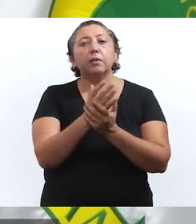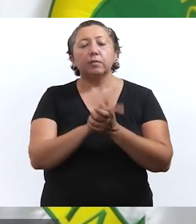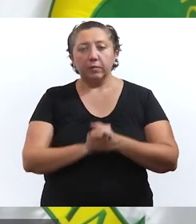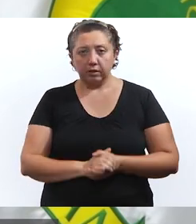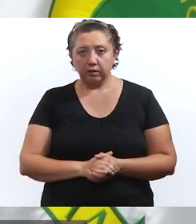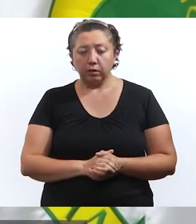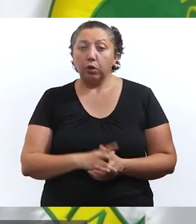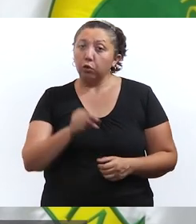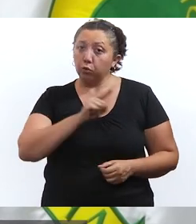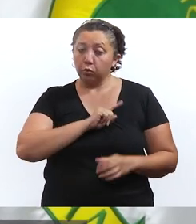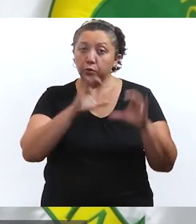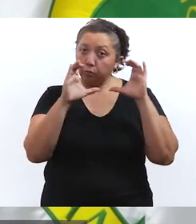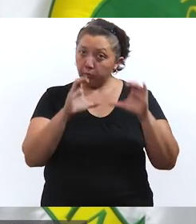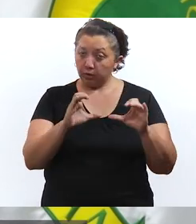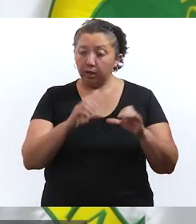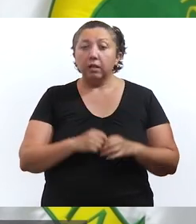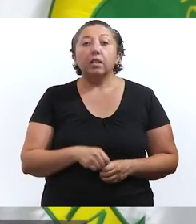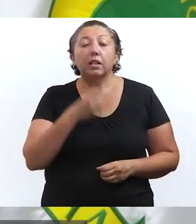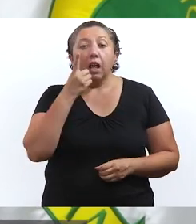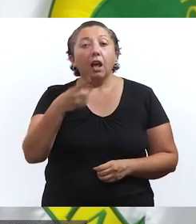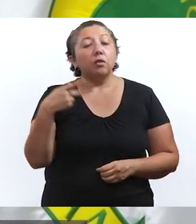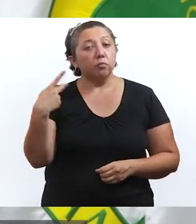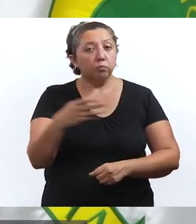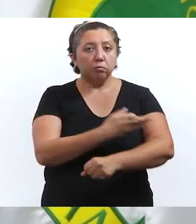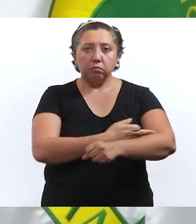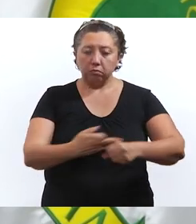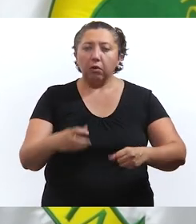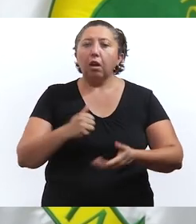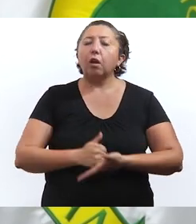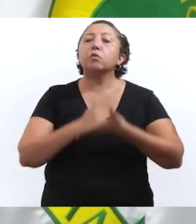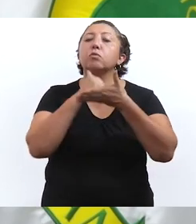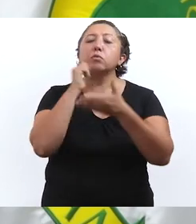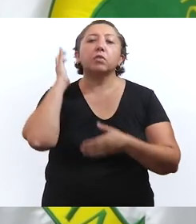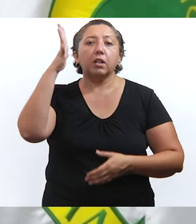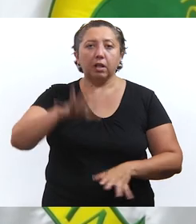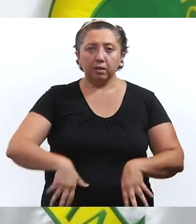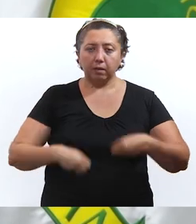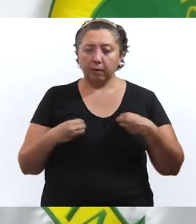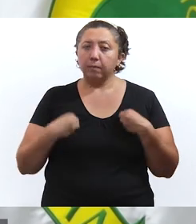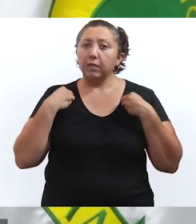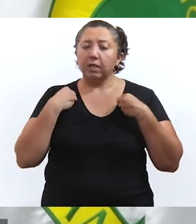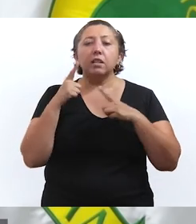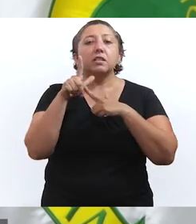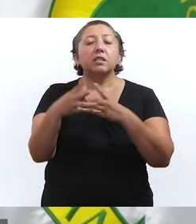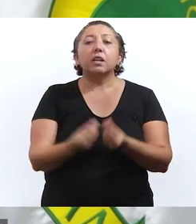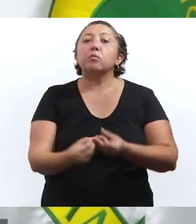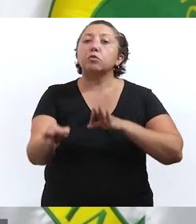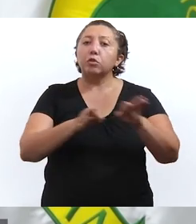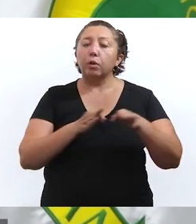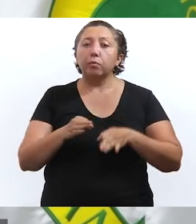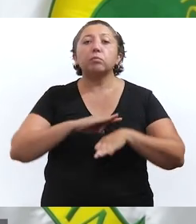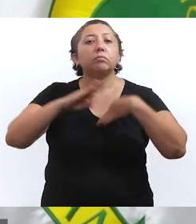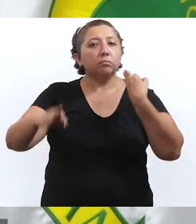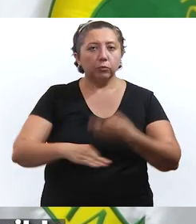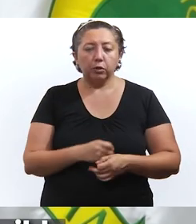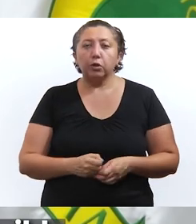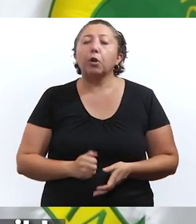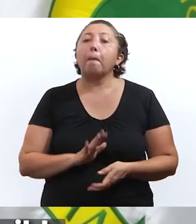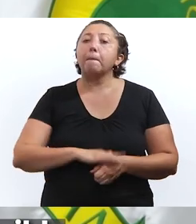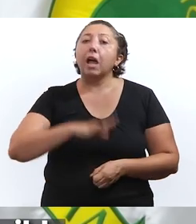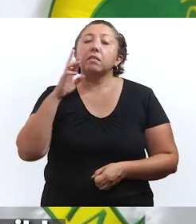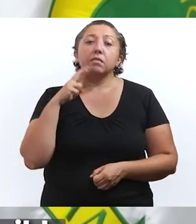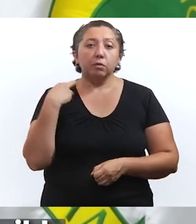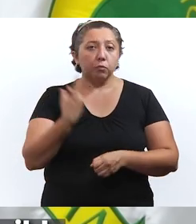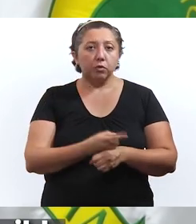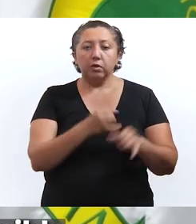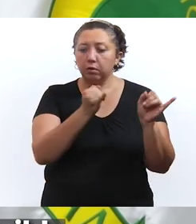lavado de manos, pues no solo se protegerán y protegerán a los suyos, sino que ayudarán a salvar vidas. Sigamos trabajando hombro con hombro y con la